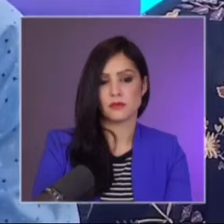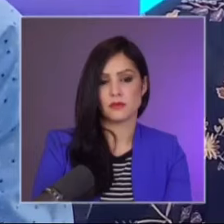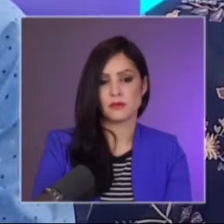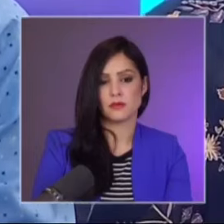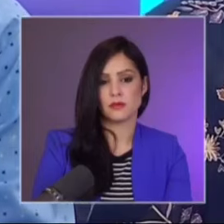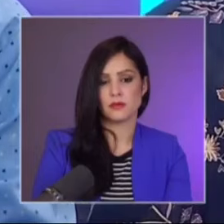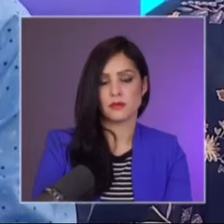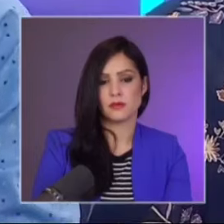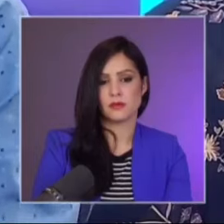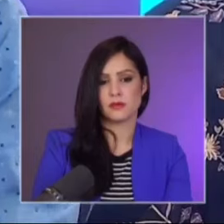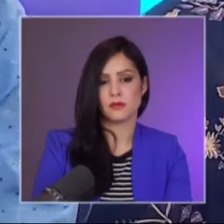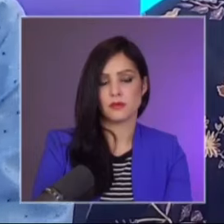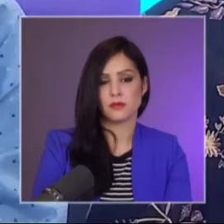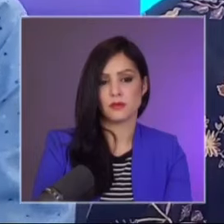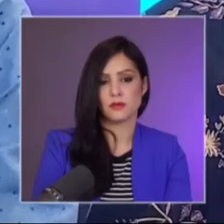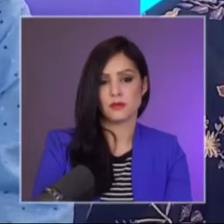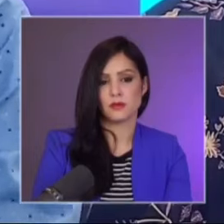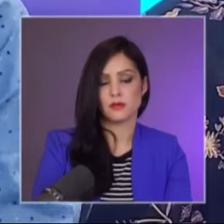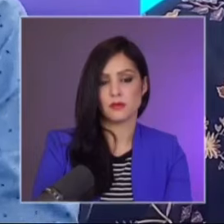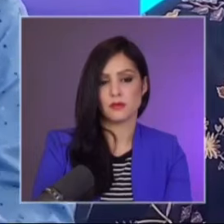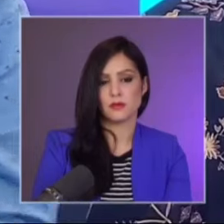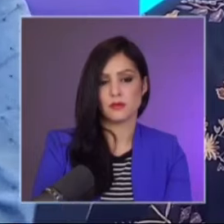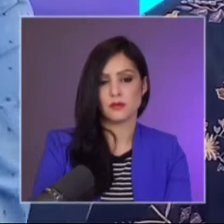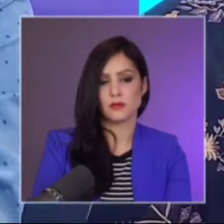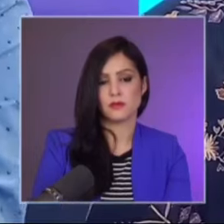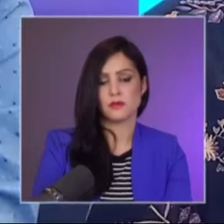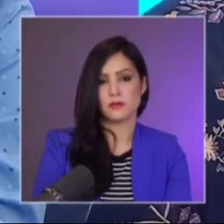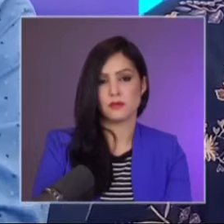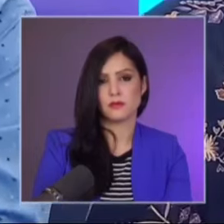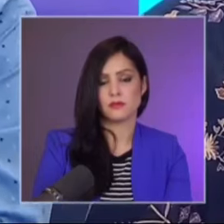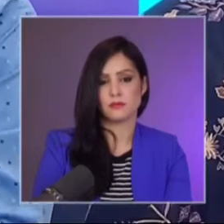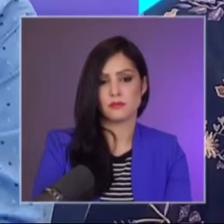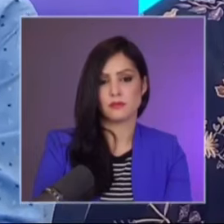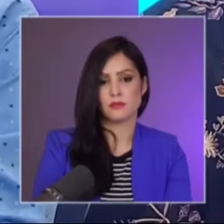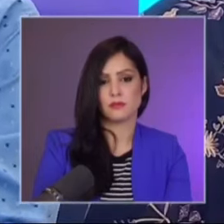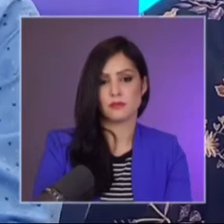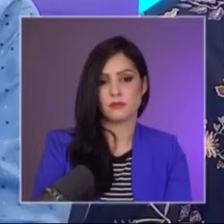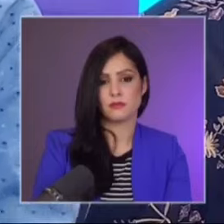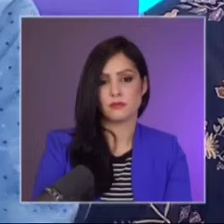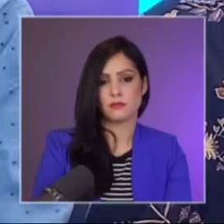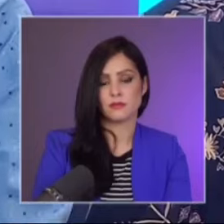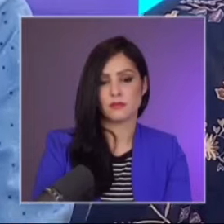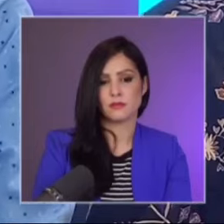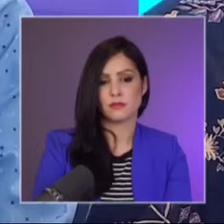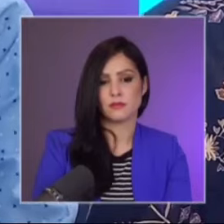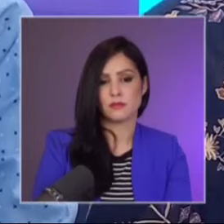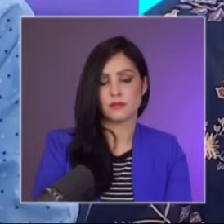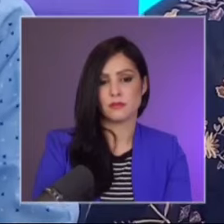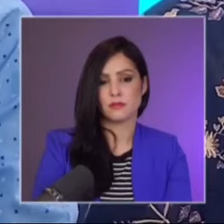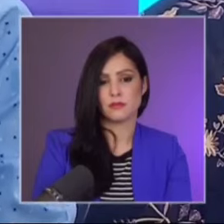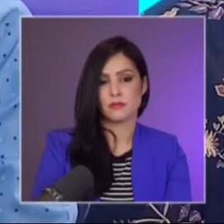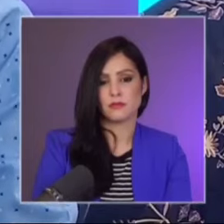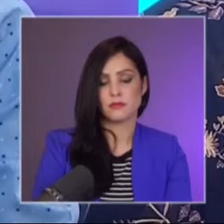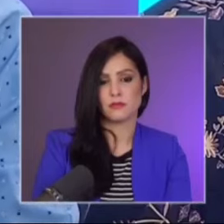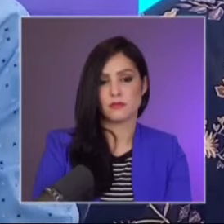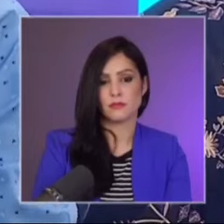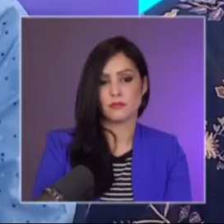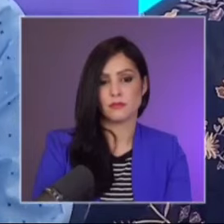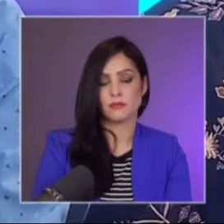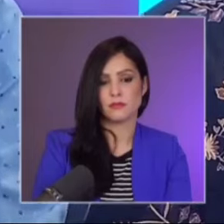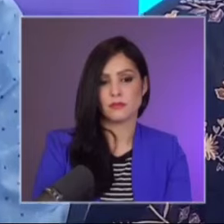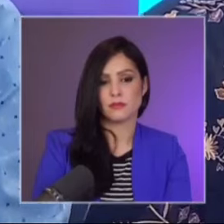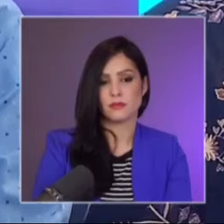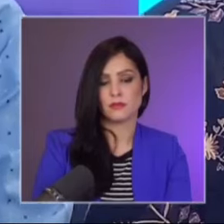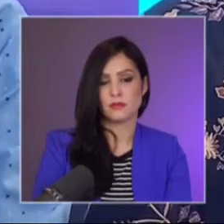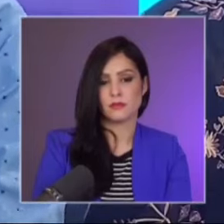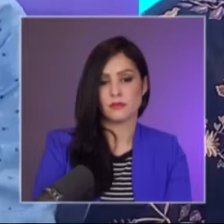explicar por qué no lo informó y estar con este porque nosotros lo vamos a llevar a las últimas consecuencias si si lo perdemos en una instancia nos vamos a